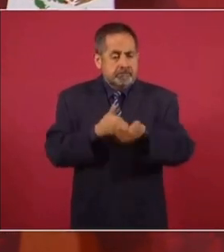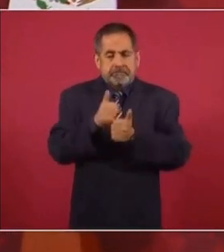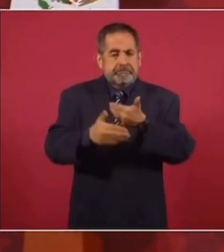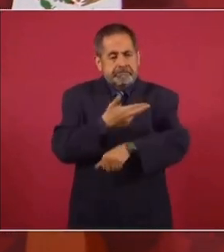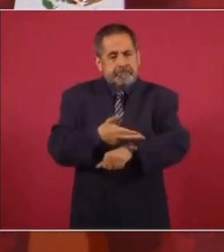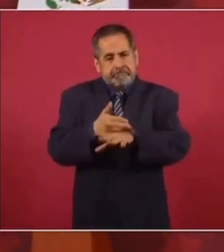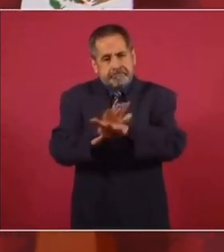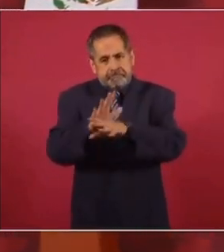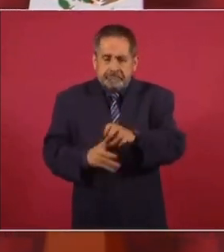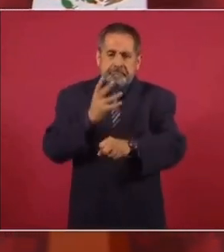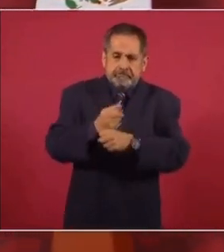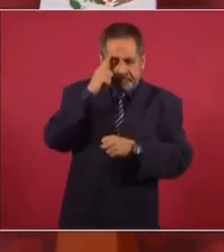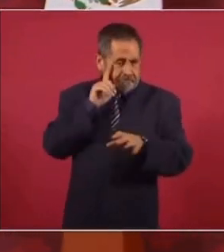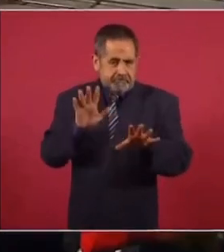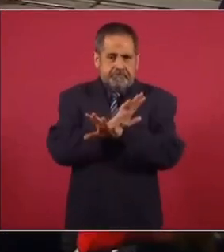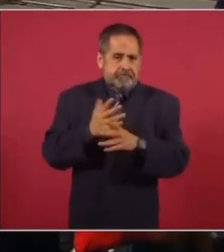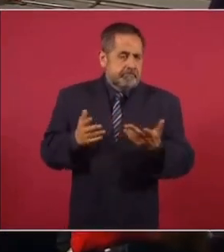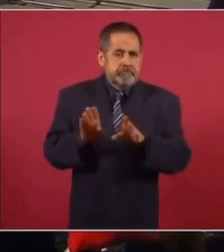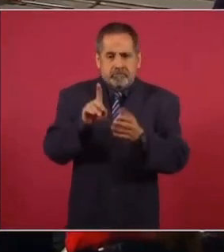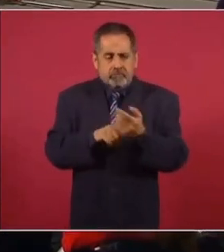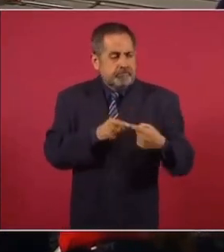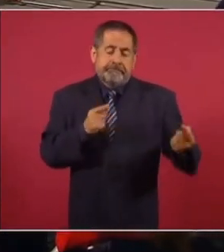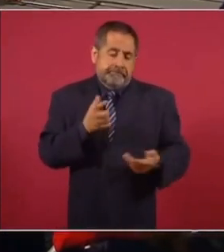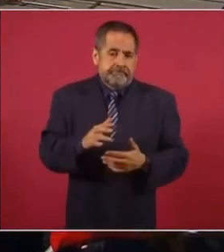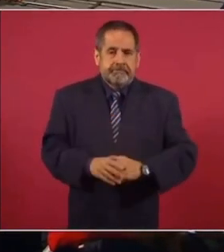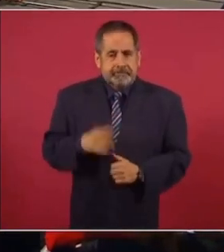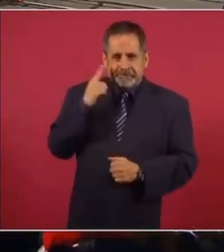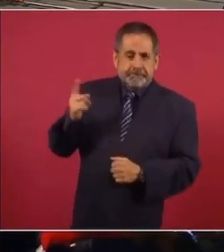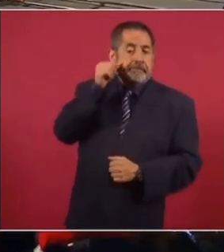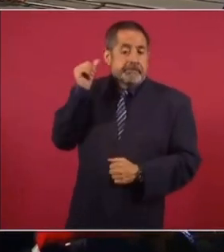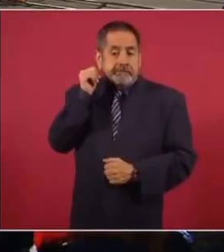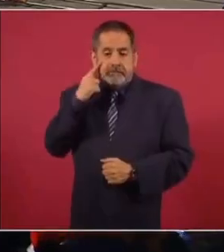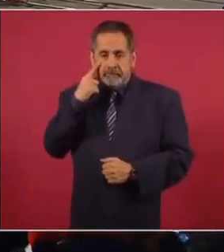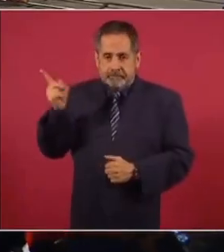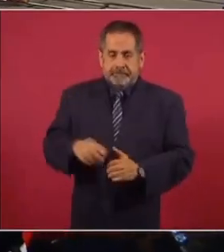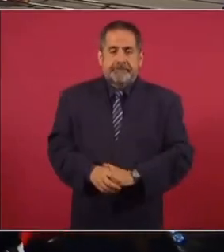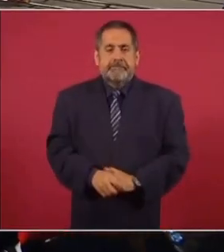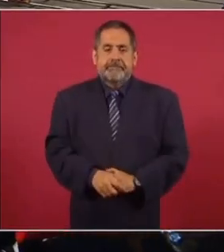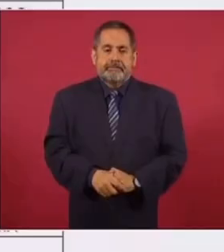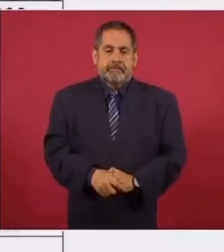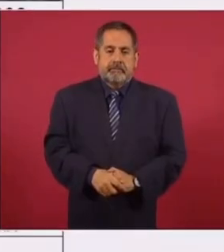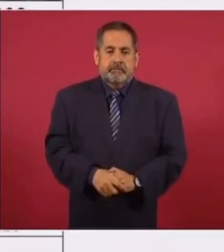de transformación que se está llevando a cabo y de la oposición. Ah, pues estos fueron los de ayer.